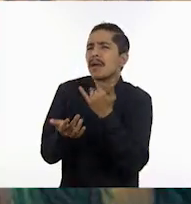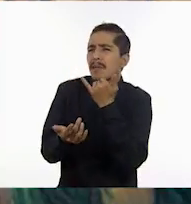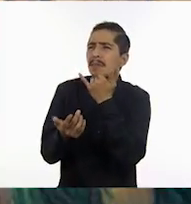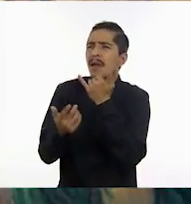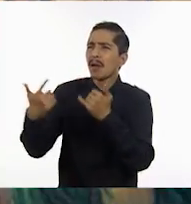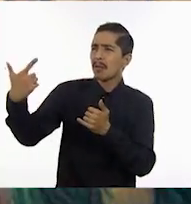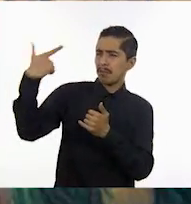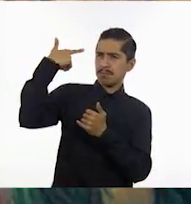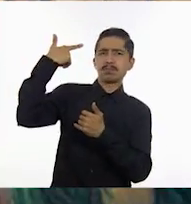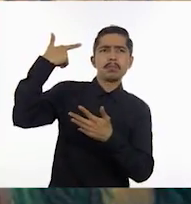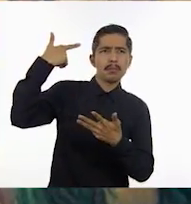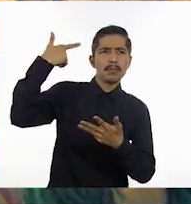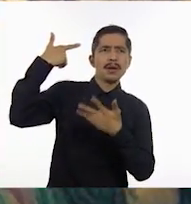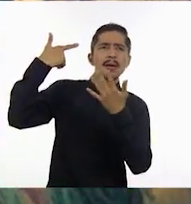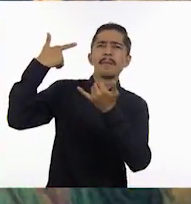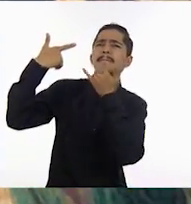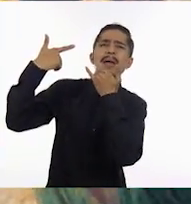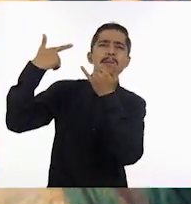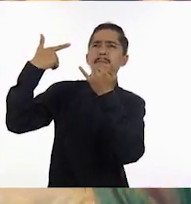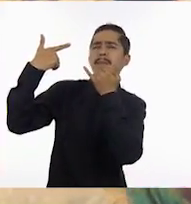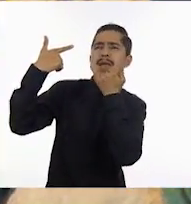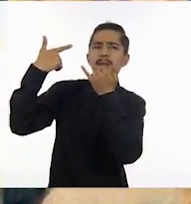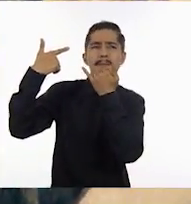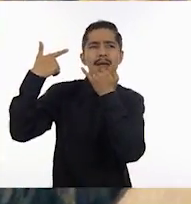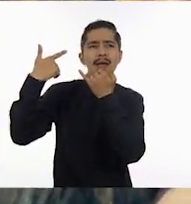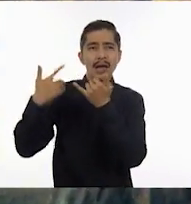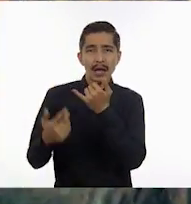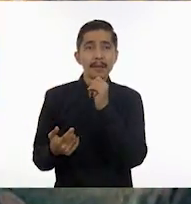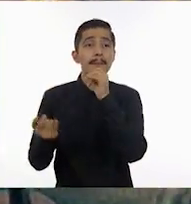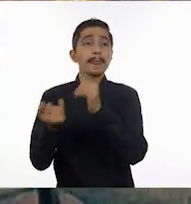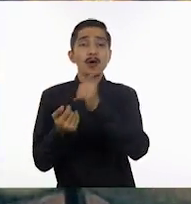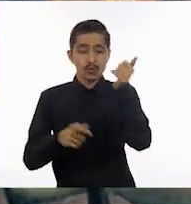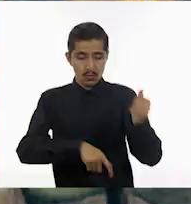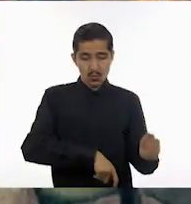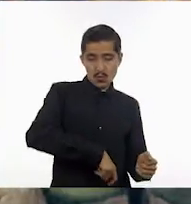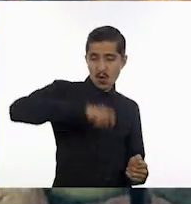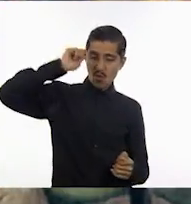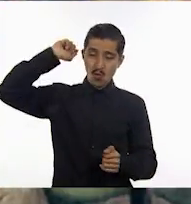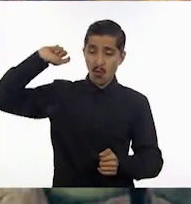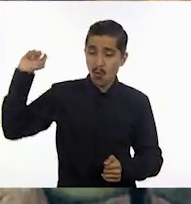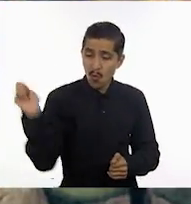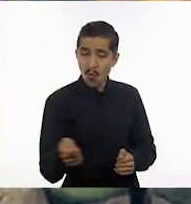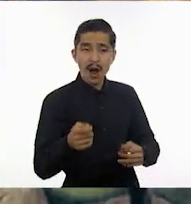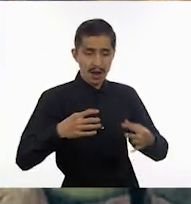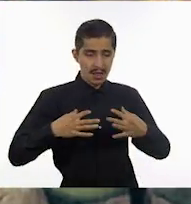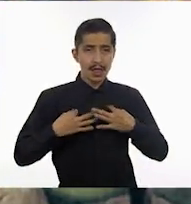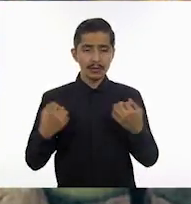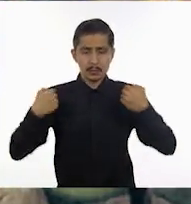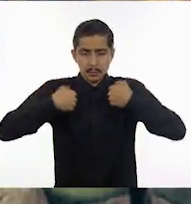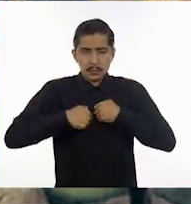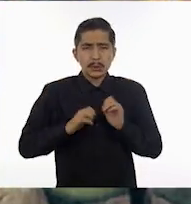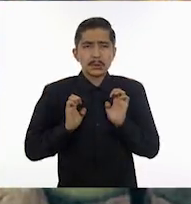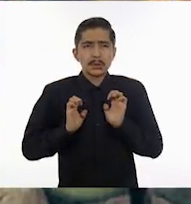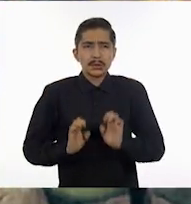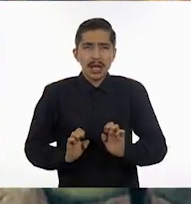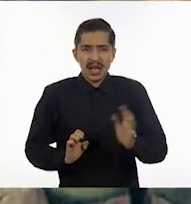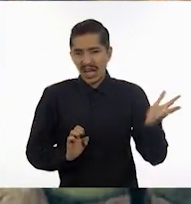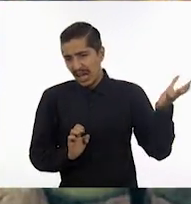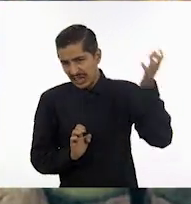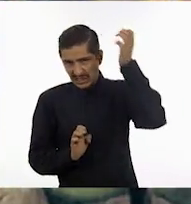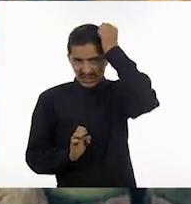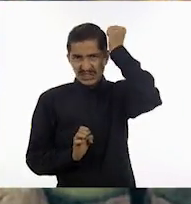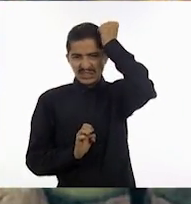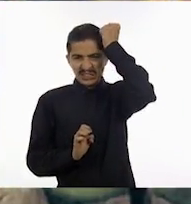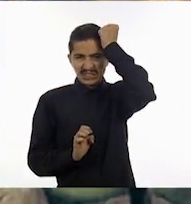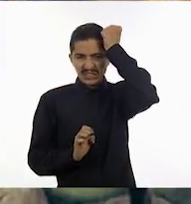arma. Otro de los asaltantes somete con su espada a un hombre vestido de traje, al que está sujetando por el cabello para